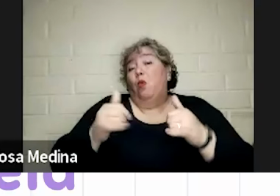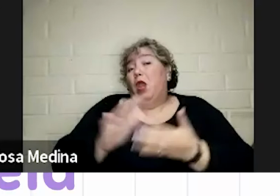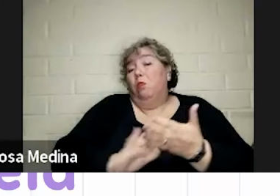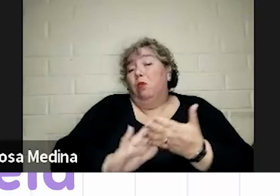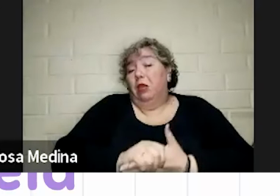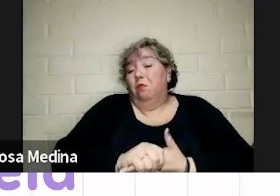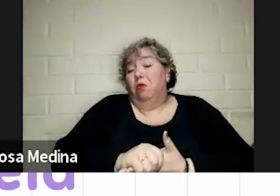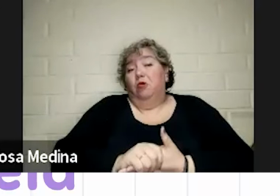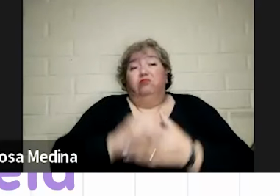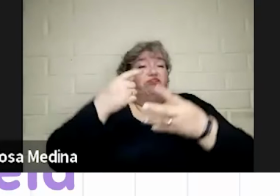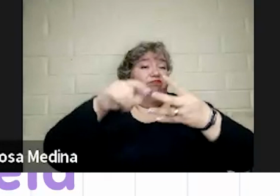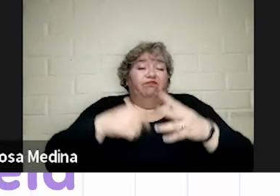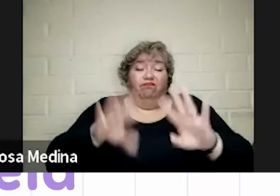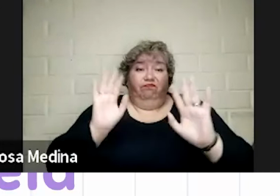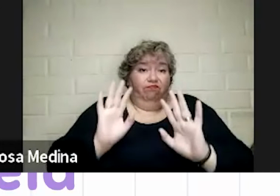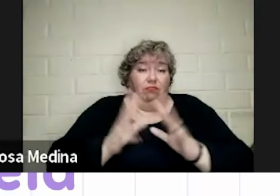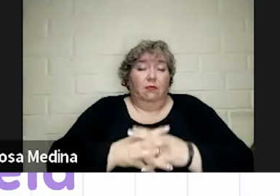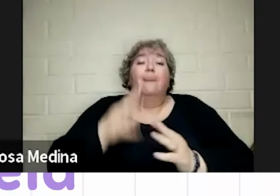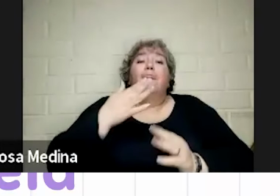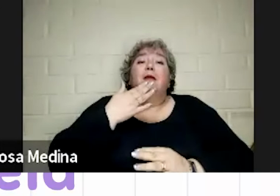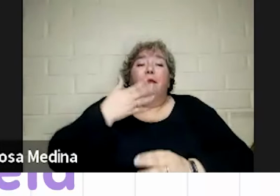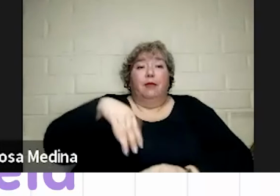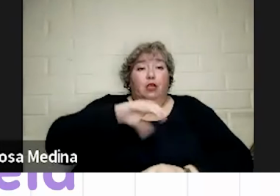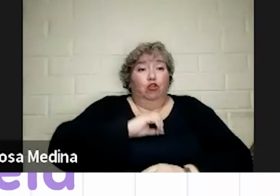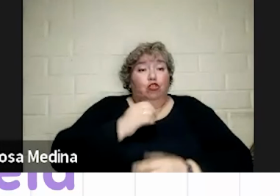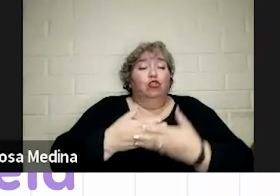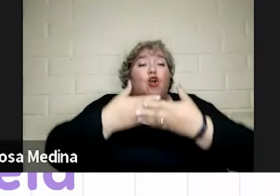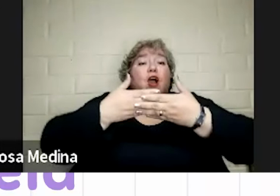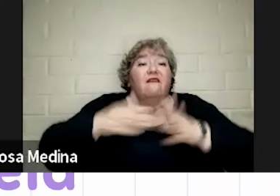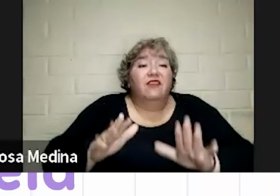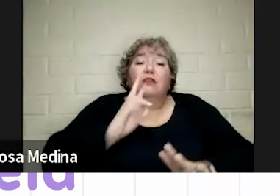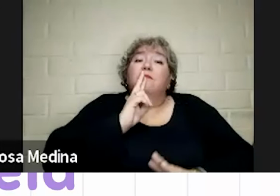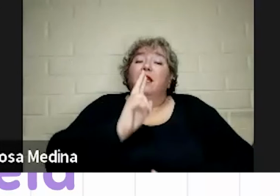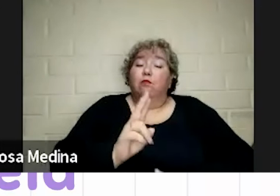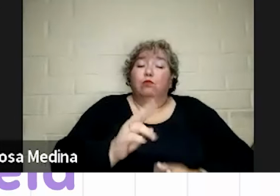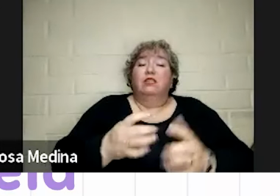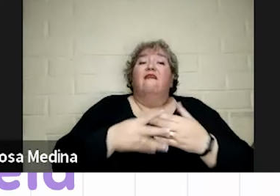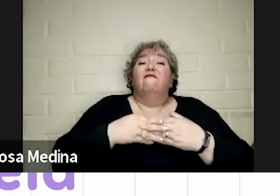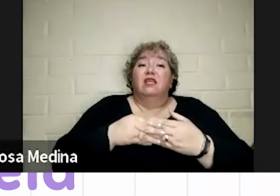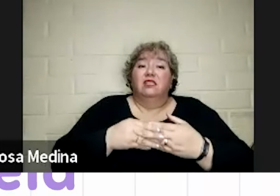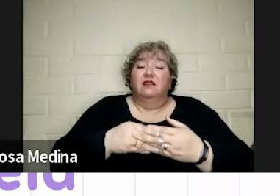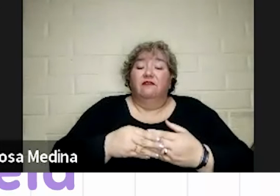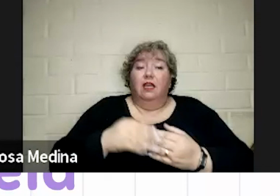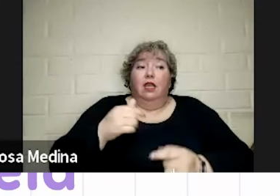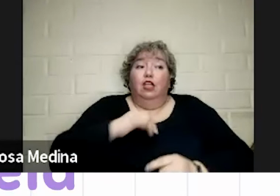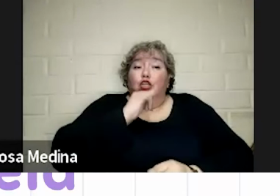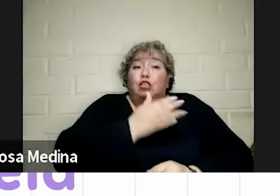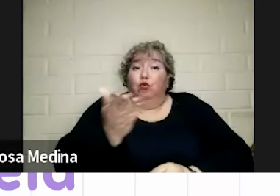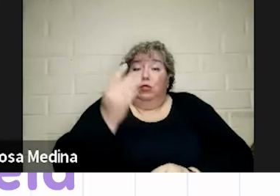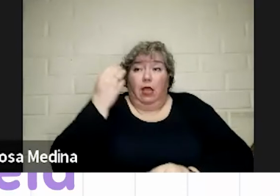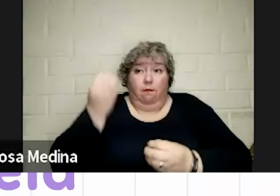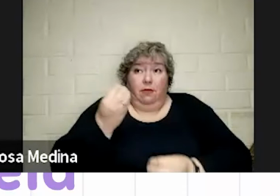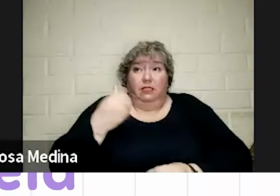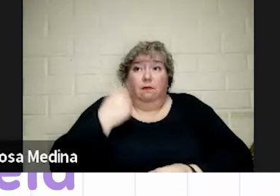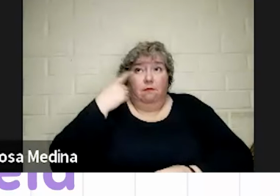etc. También estar abiertos nosotros a respuestas flexibles. No sé si les ha pasado, pero a mí sí me ha pasado que de pronto hay